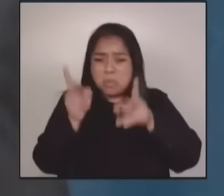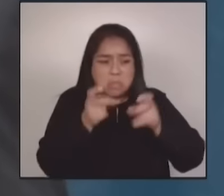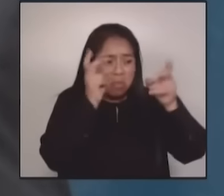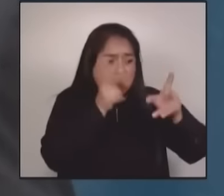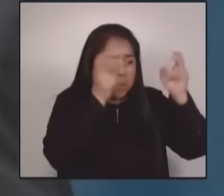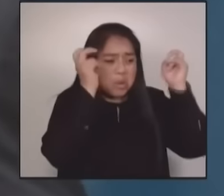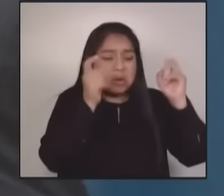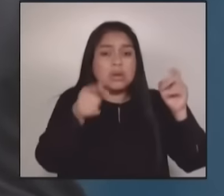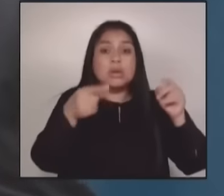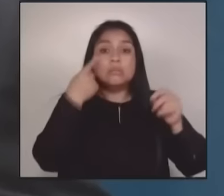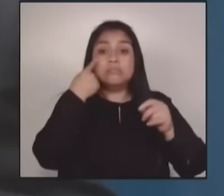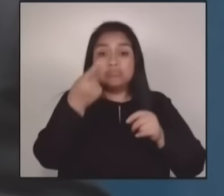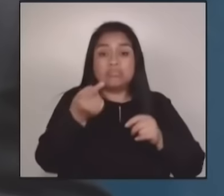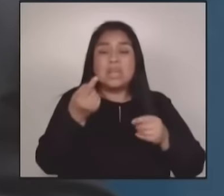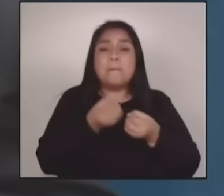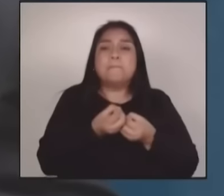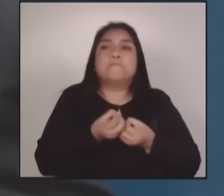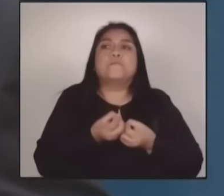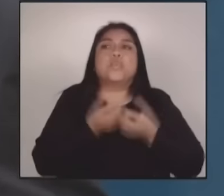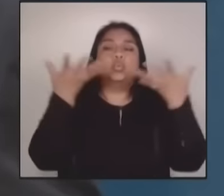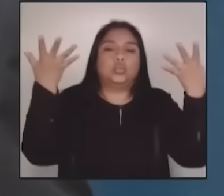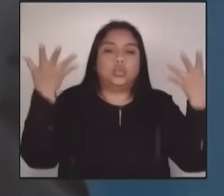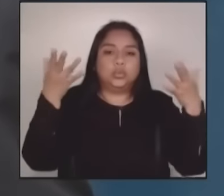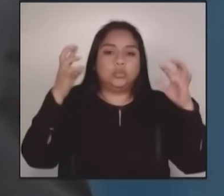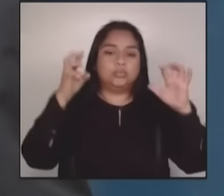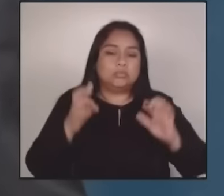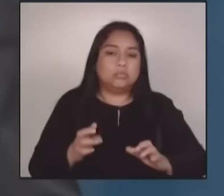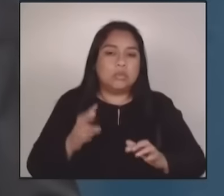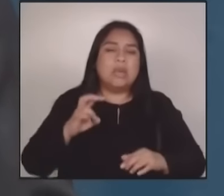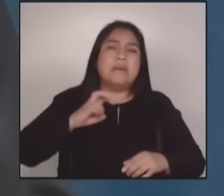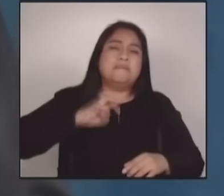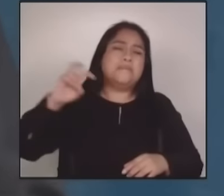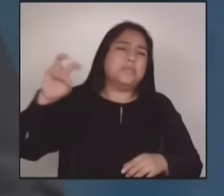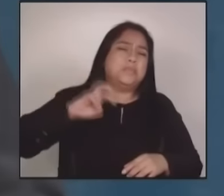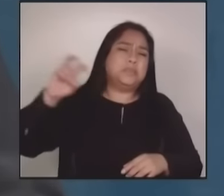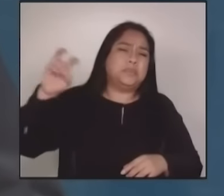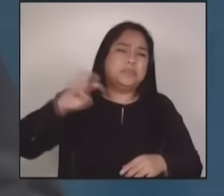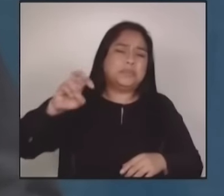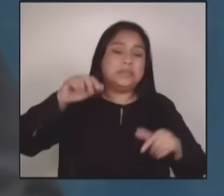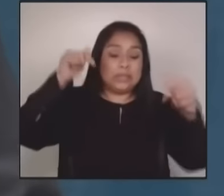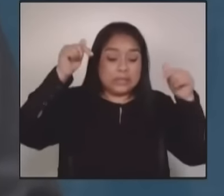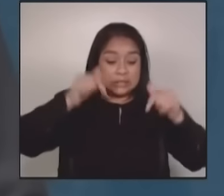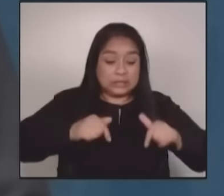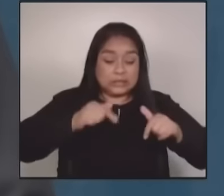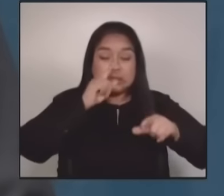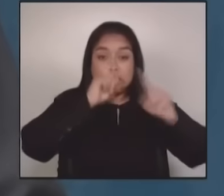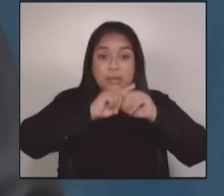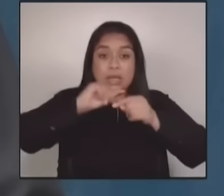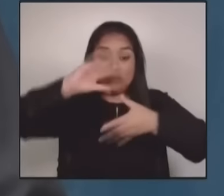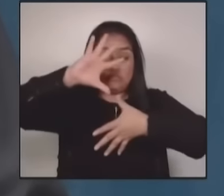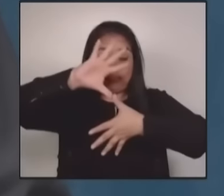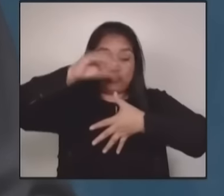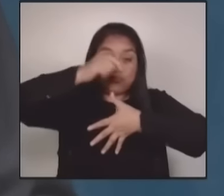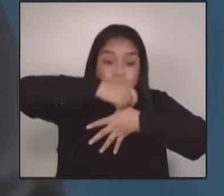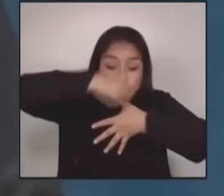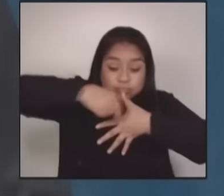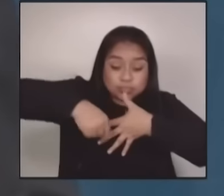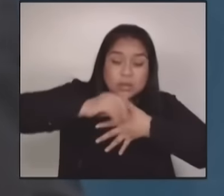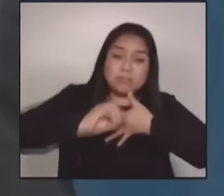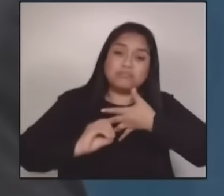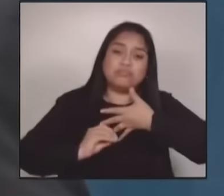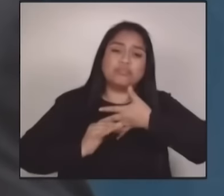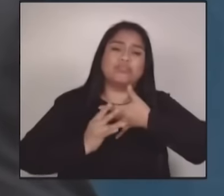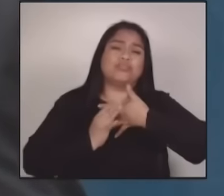al desplazamiento de millones de familias en esta región y en todo el continente. Mi gobierno se compromete